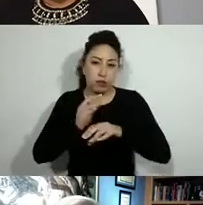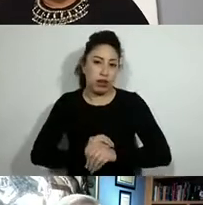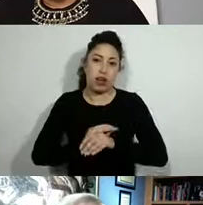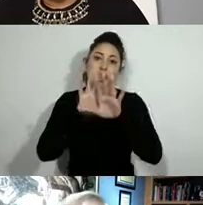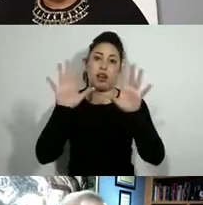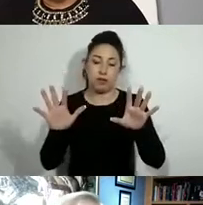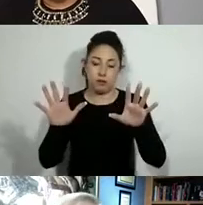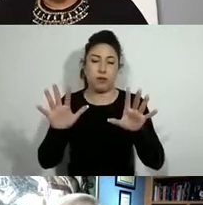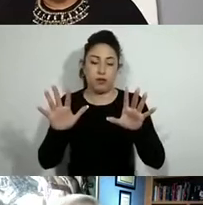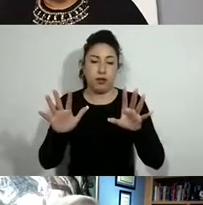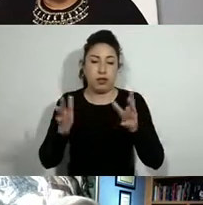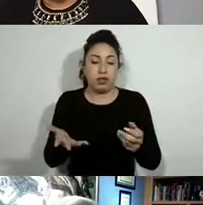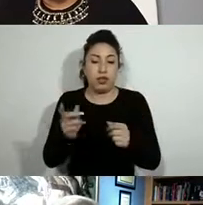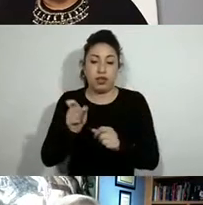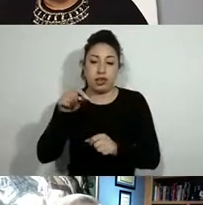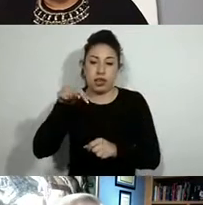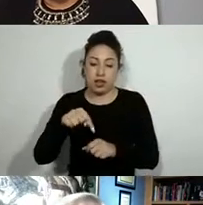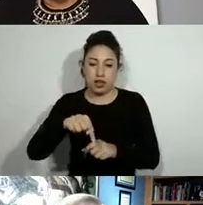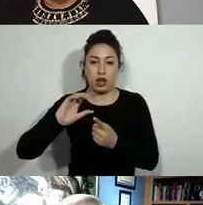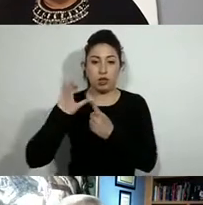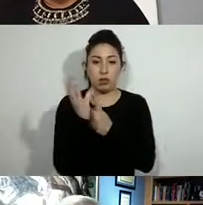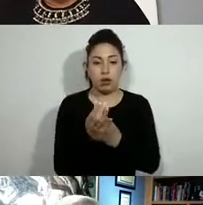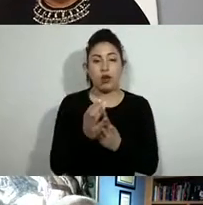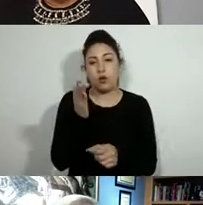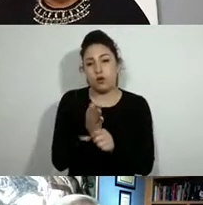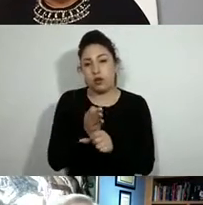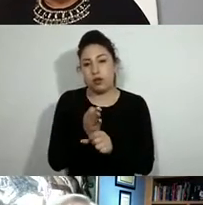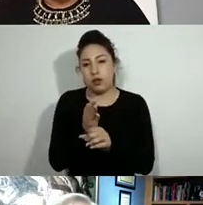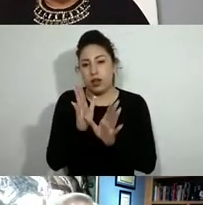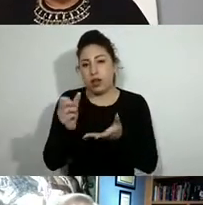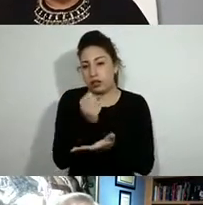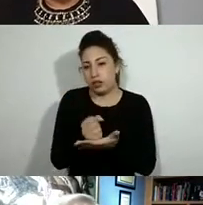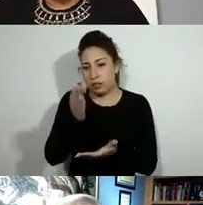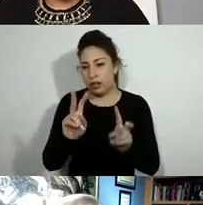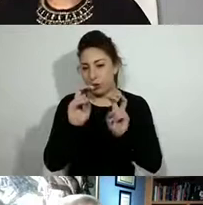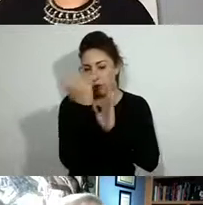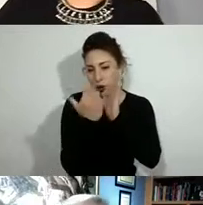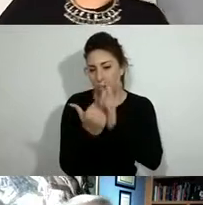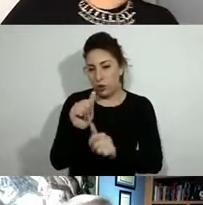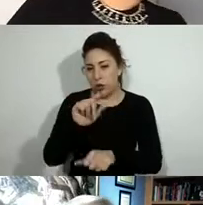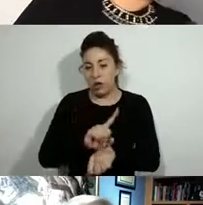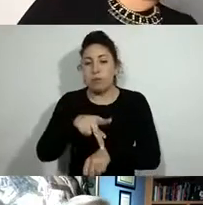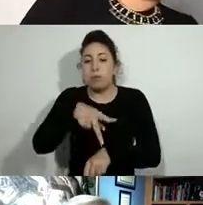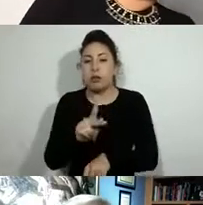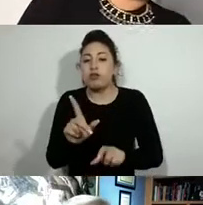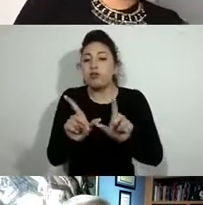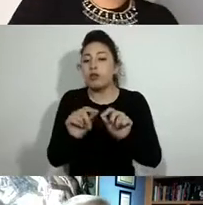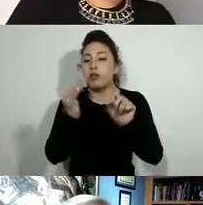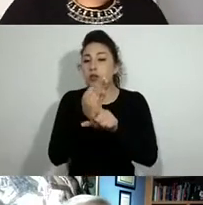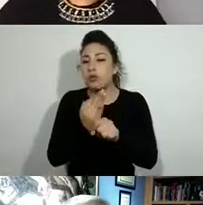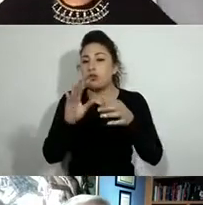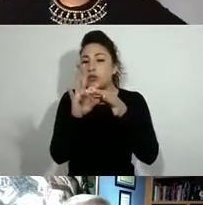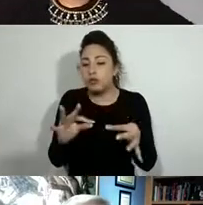que esta honorable comisión va a aprobar el orden del día, pero sin embargo, solamente para que quede